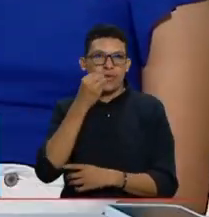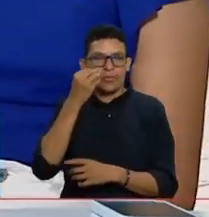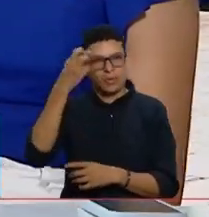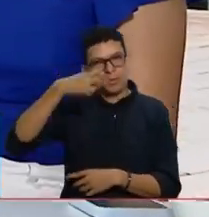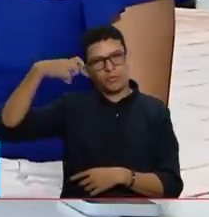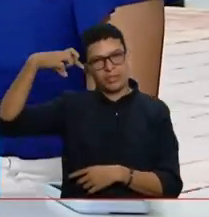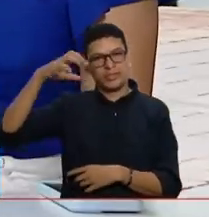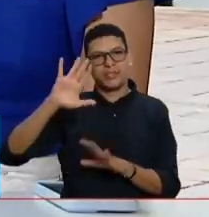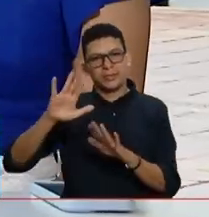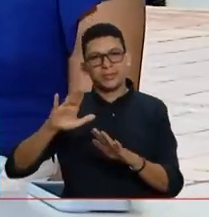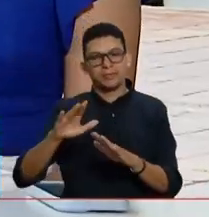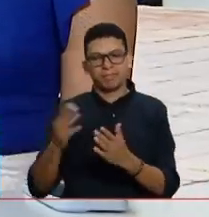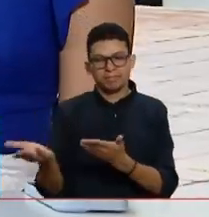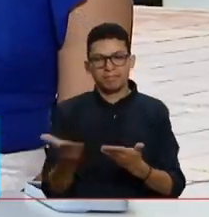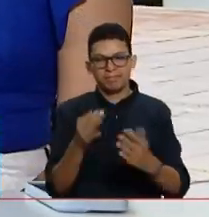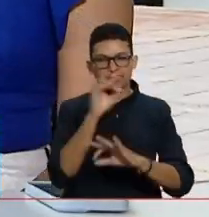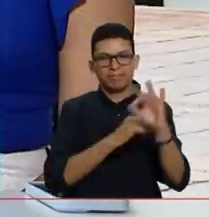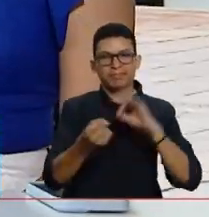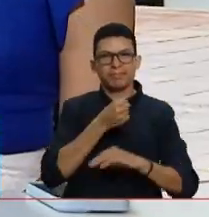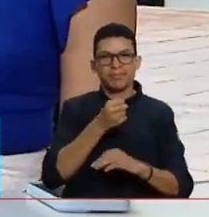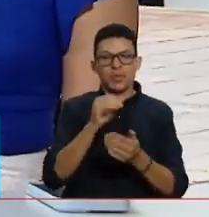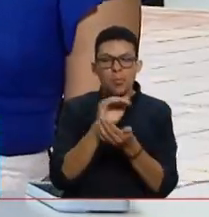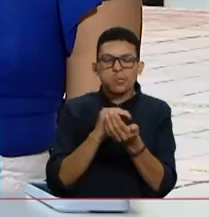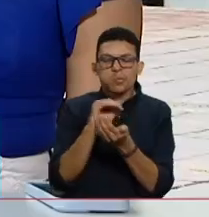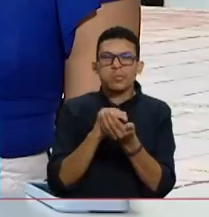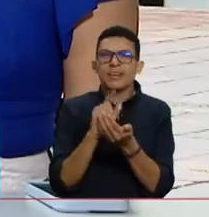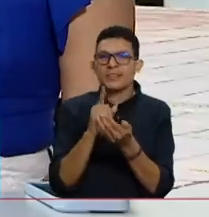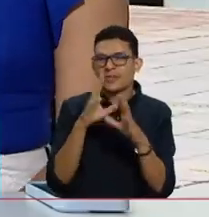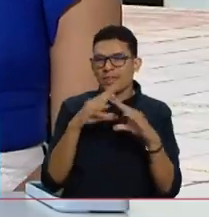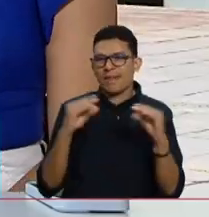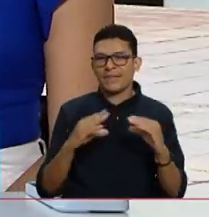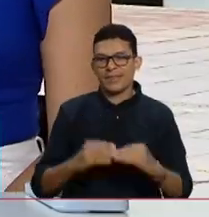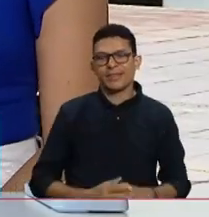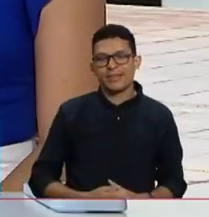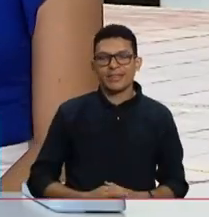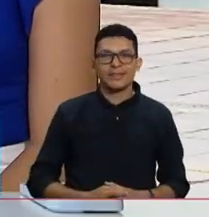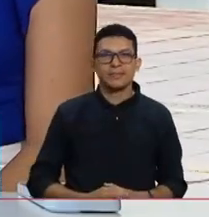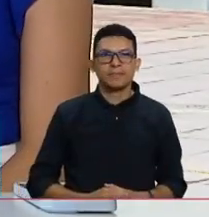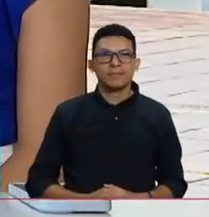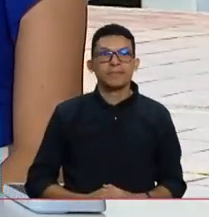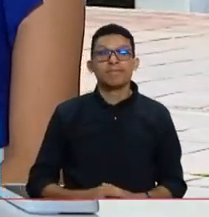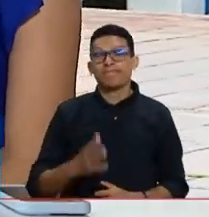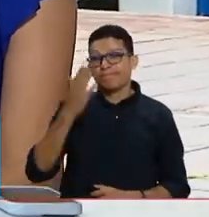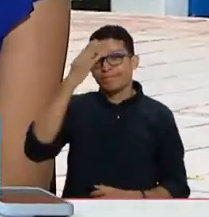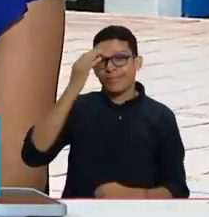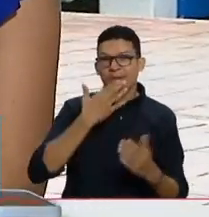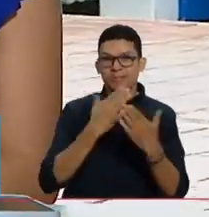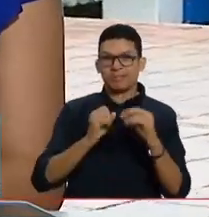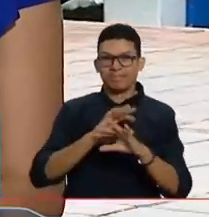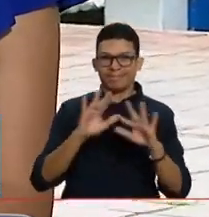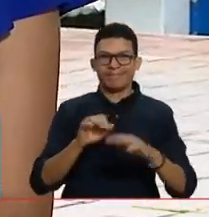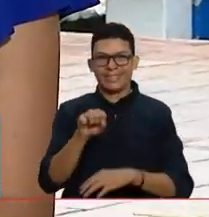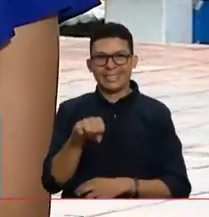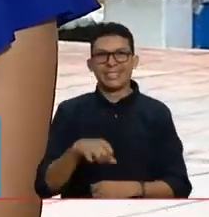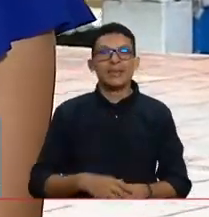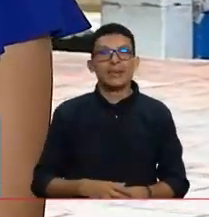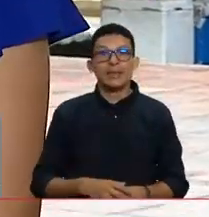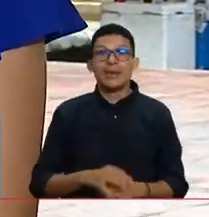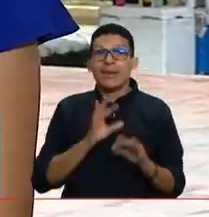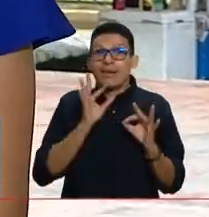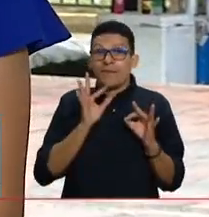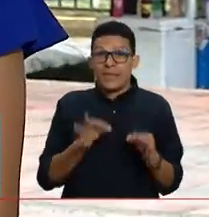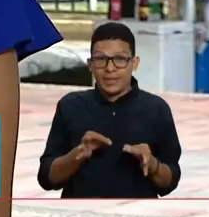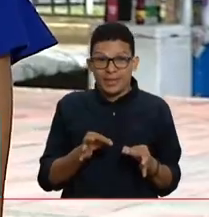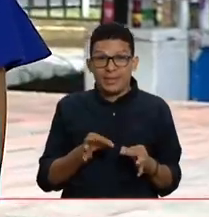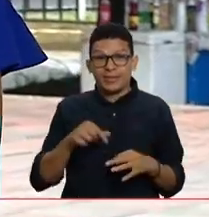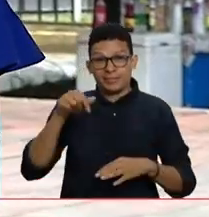bienvenida a Telepacífico Noticias. Hablemos del buñuelo y de estos platos navideños. Buenos días, claro que sí. Bueno, la verdad es que